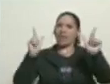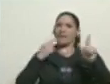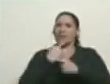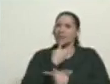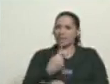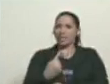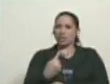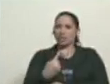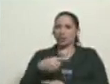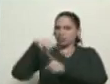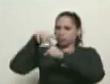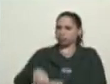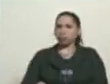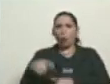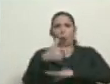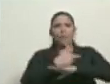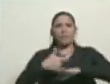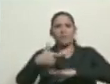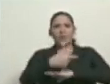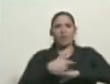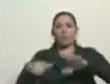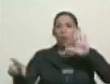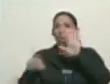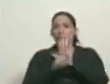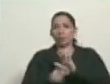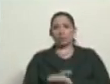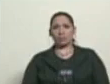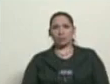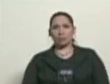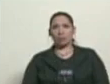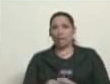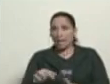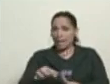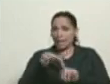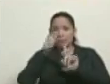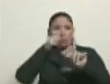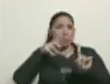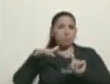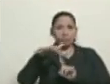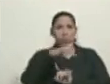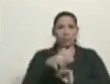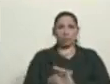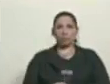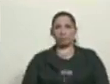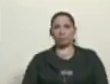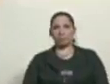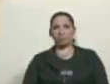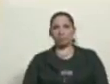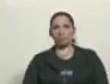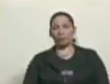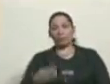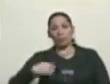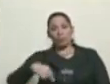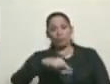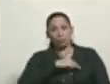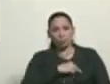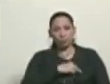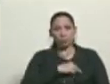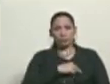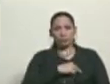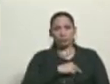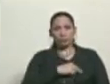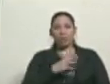un gobierno que es legítimo y que fue electo por el pueblo. Nosotros